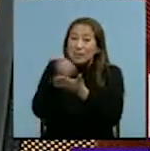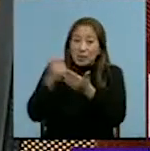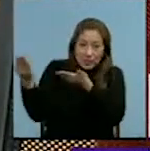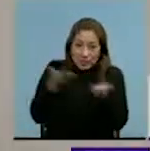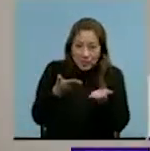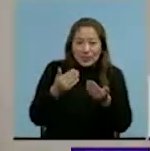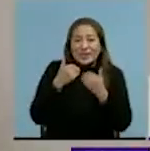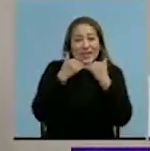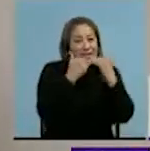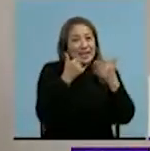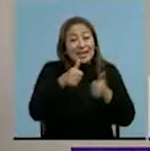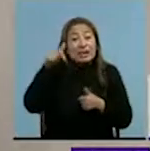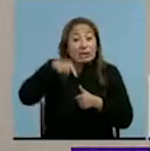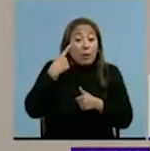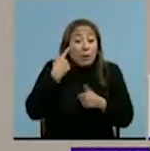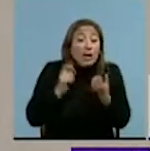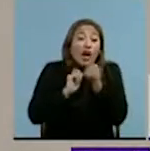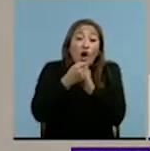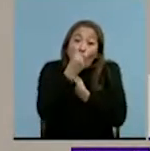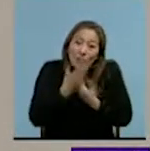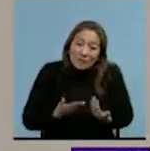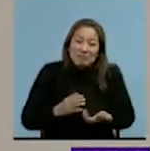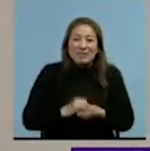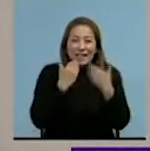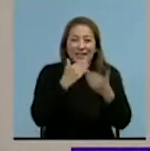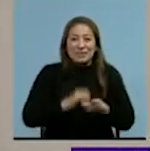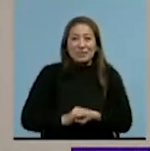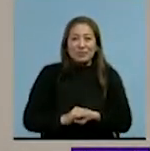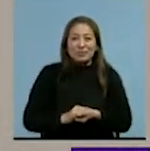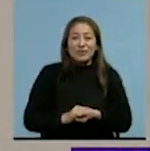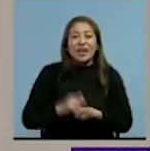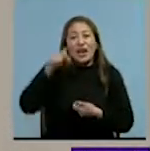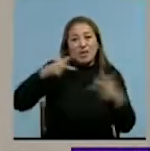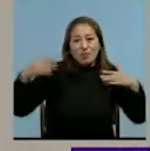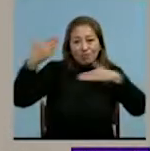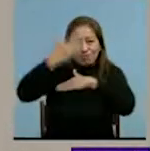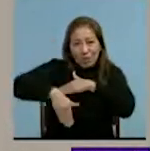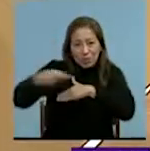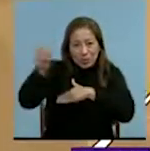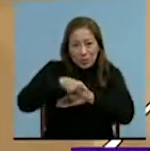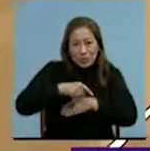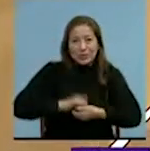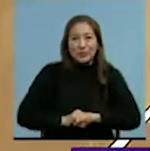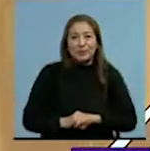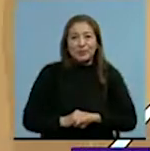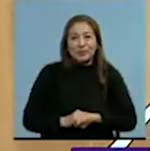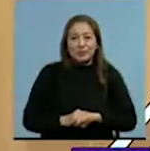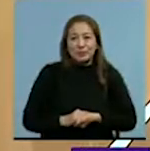esperamos por supuesto ahí estaremos probando las empanadas muchas gracias ahora la pausa ya volvemos